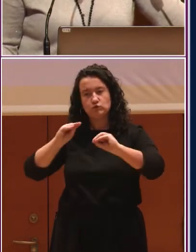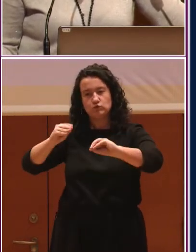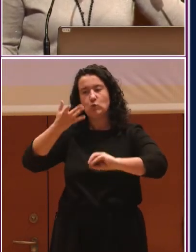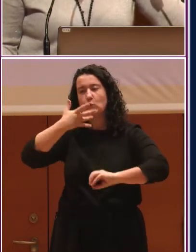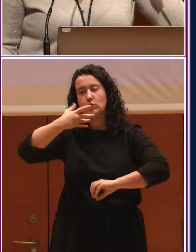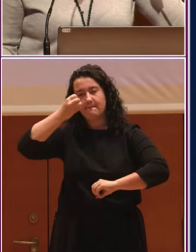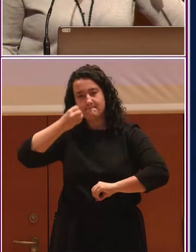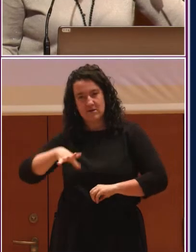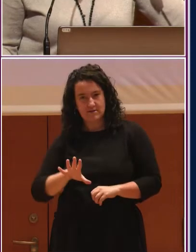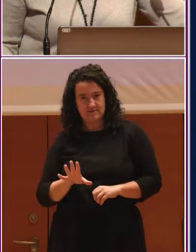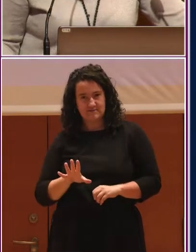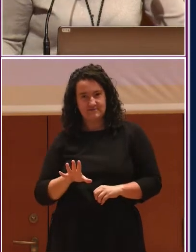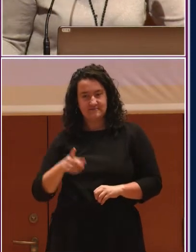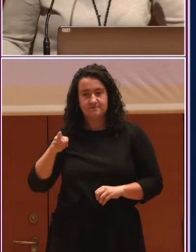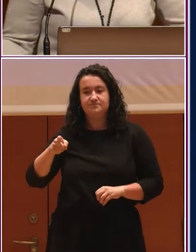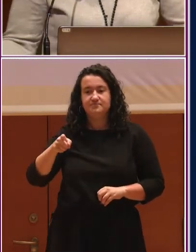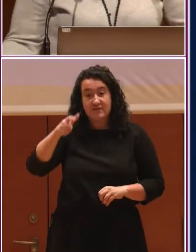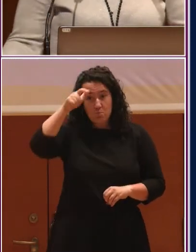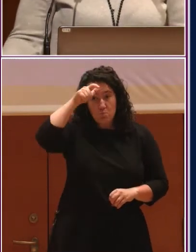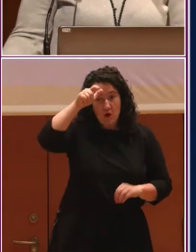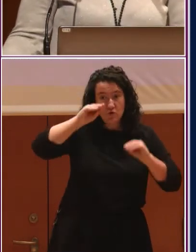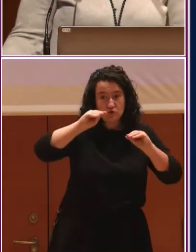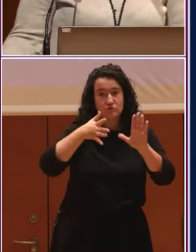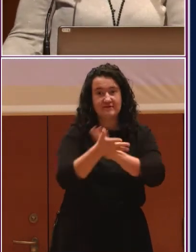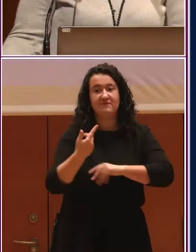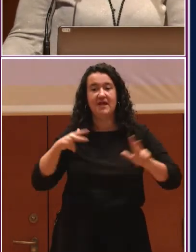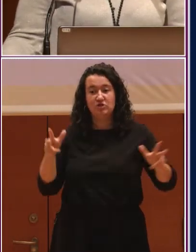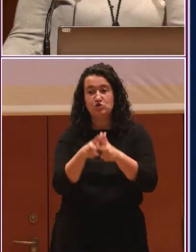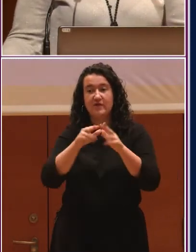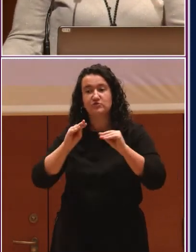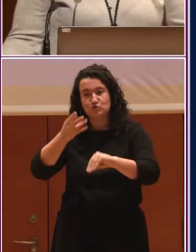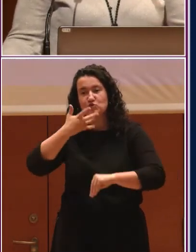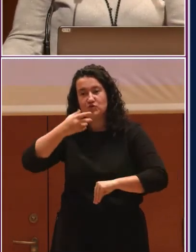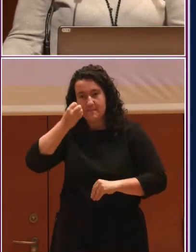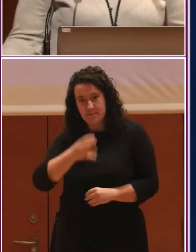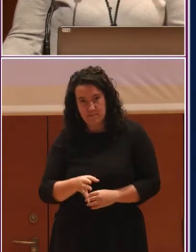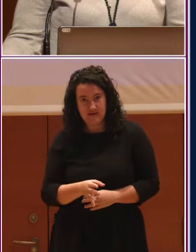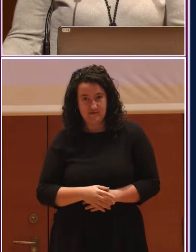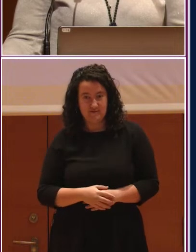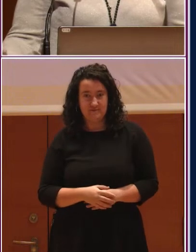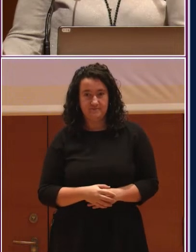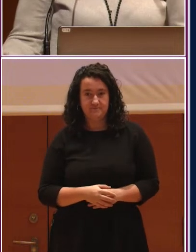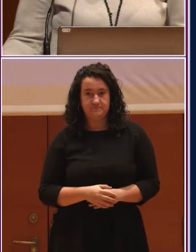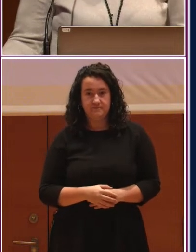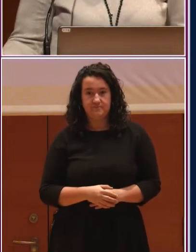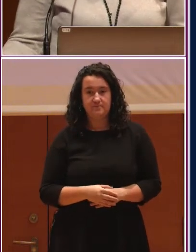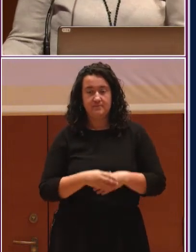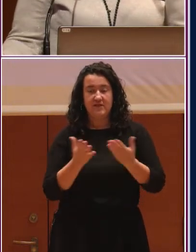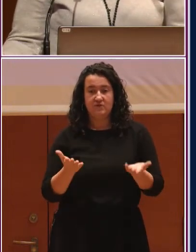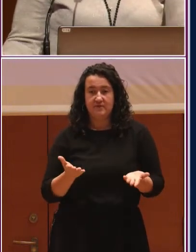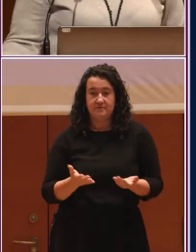porque en estos voluntariado viene de distintos lugares y cada uno de ellos conoce perfectamente su pueblo